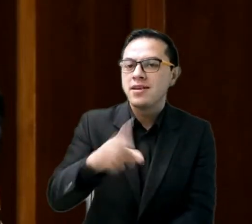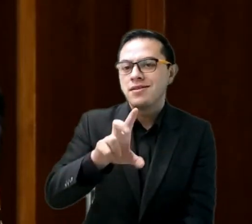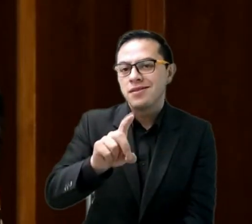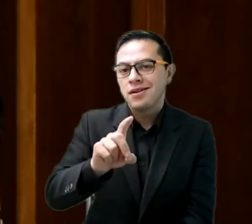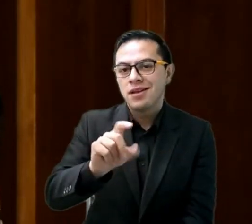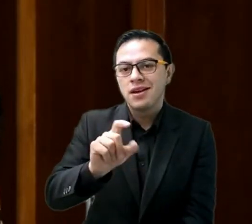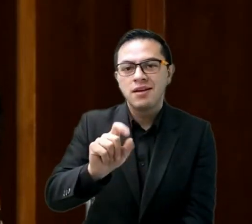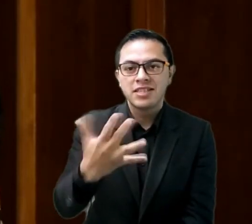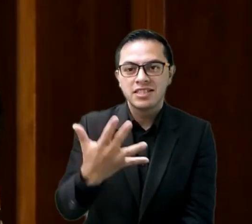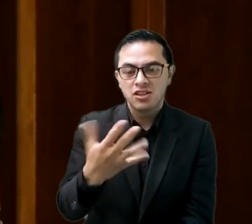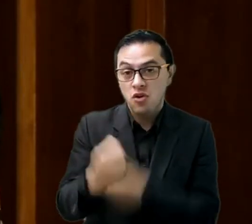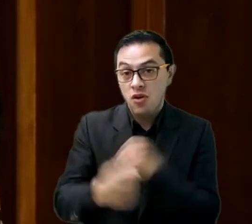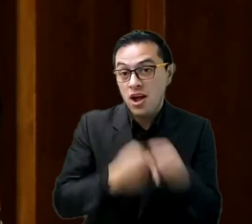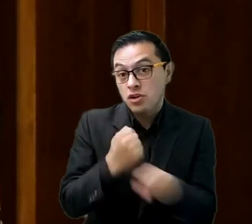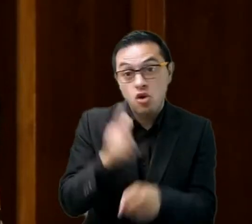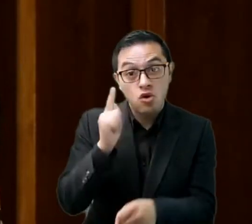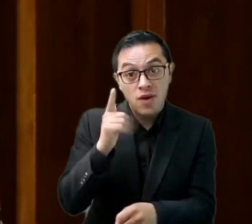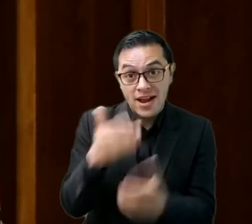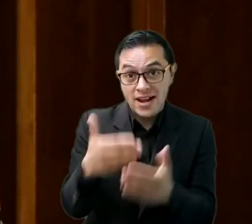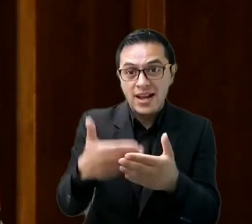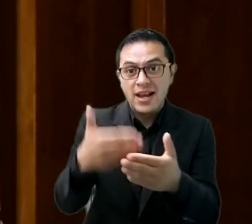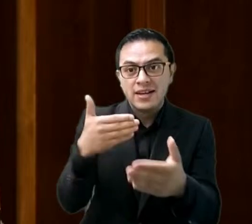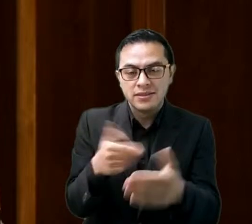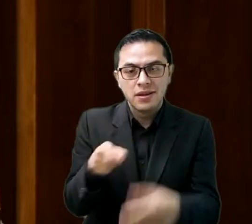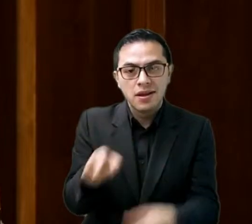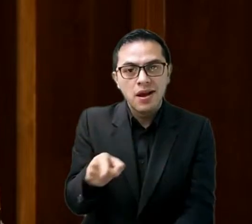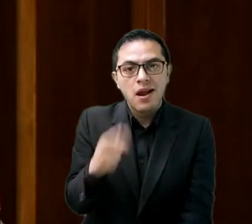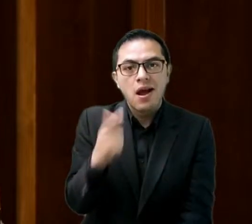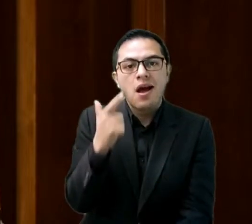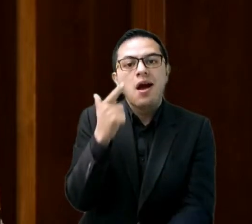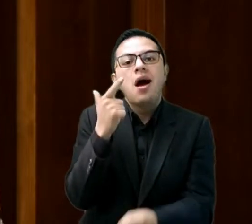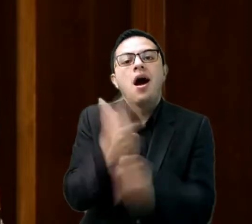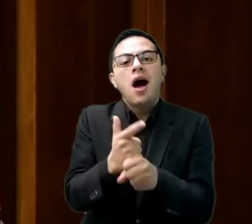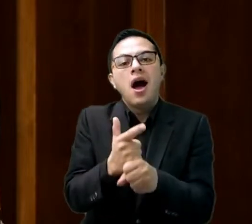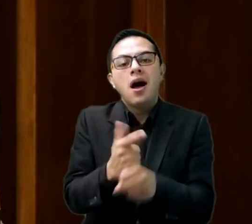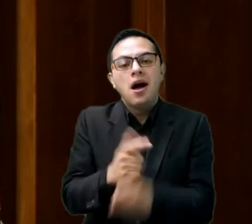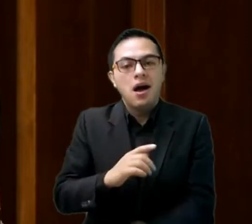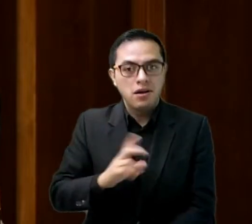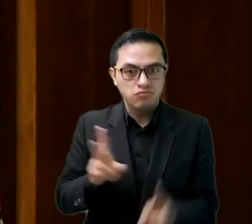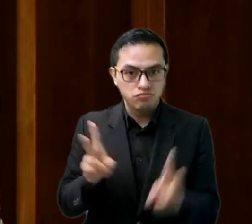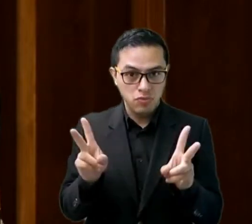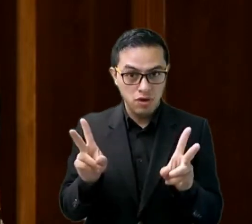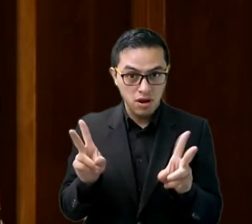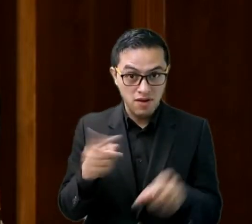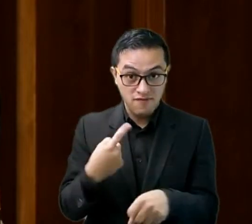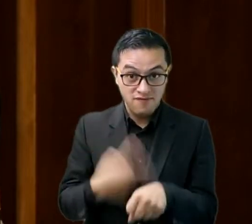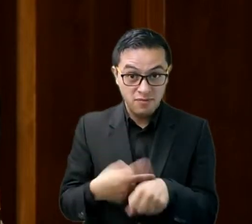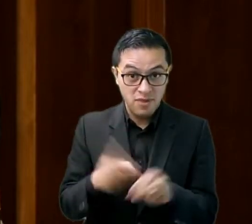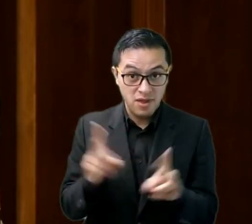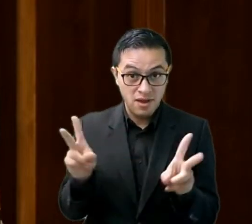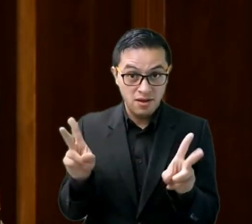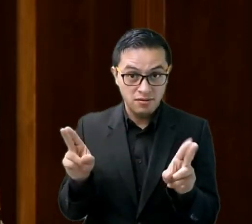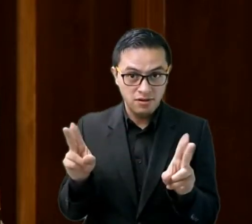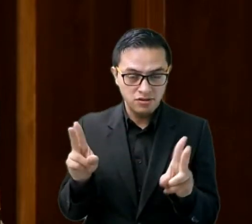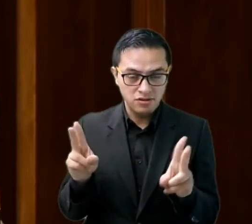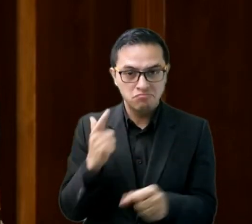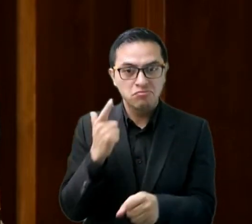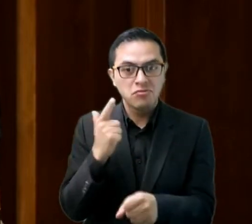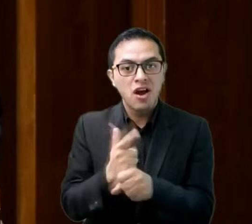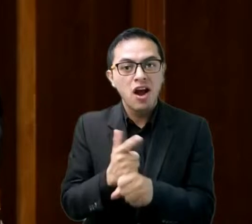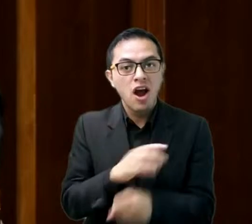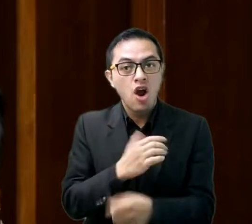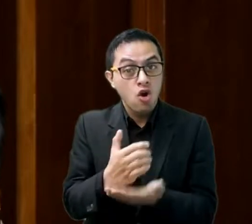sea antes, va a descubrir la cura del cáncer y no va a dejar la escuela. Y va a tener